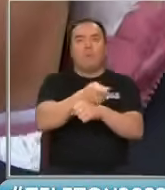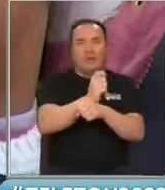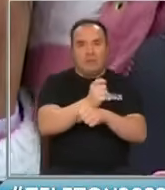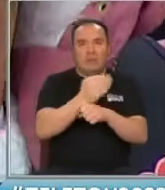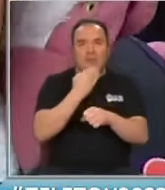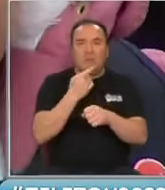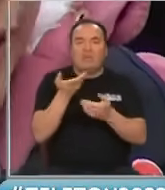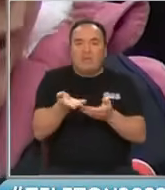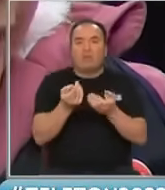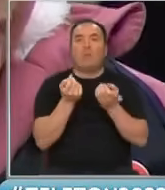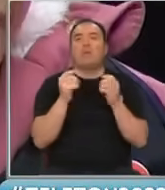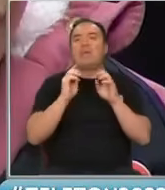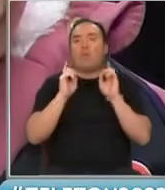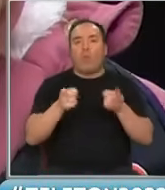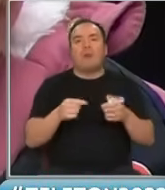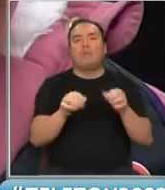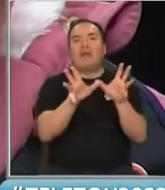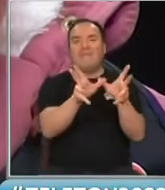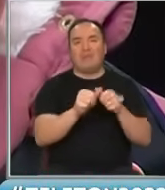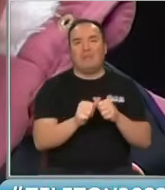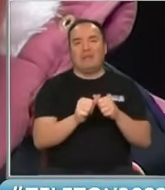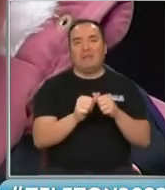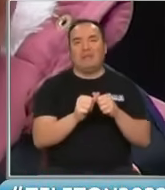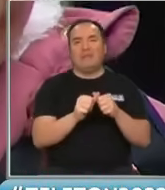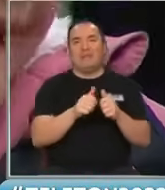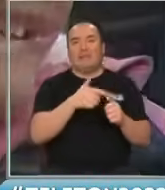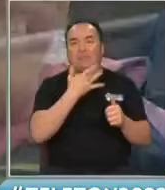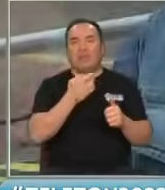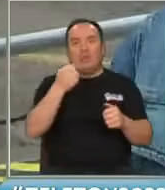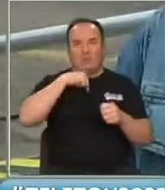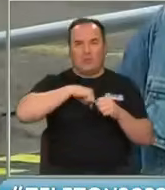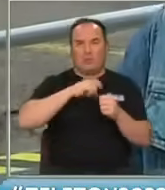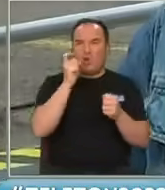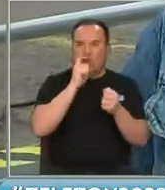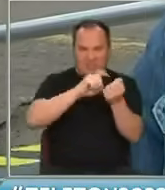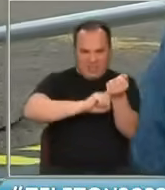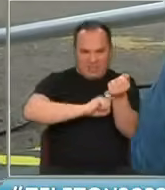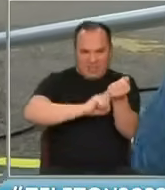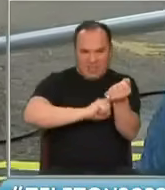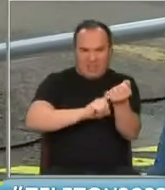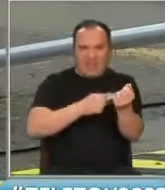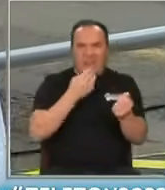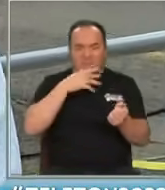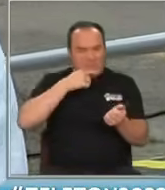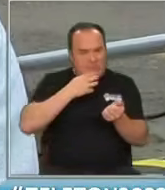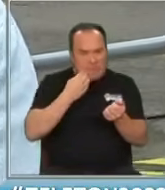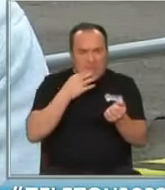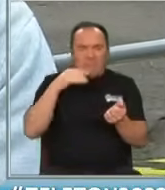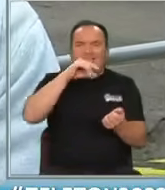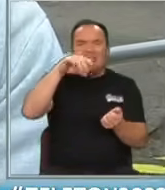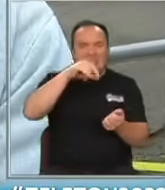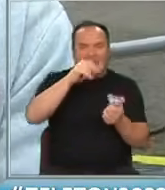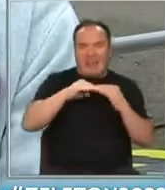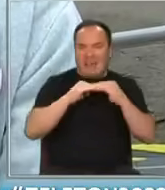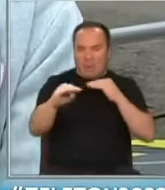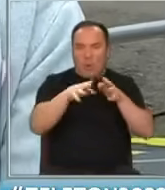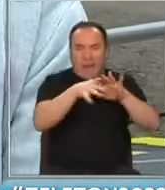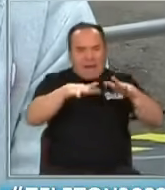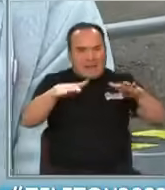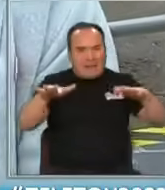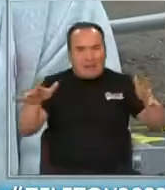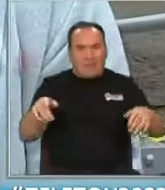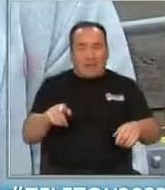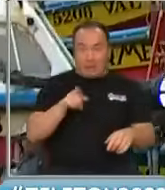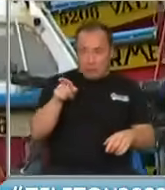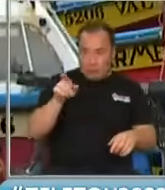venimos de pura familia, porque nosotros en vez de correr sangre, corre agua salada por nuestras venas. ¿Verdad que usted tiene sangre salada? Exactamente, todos los